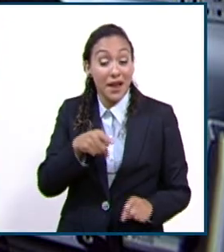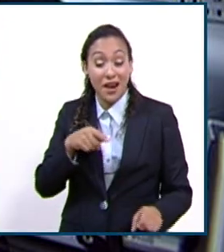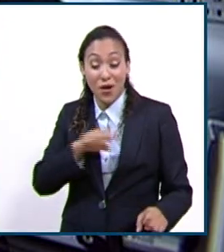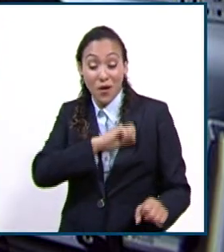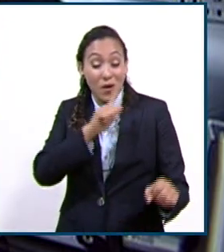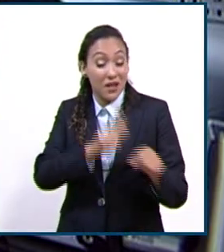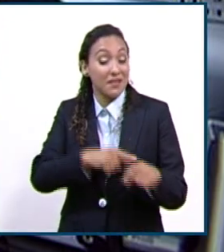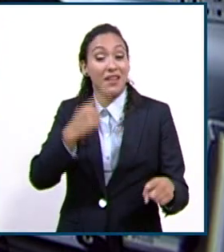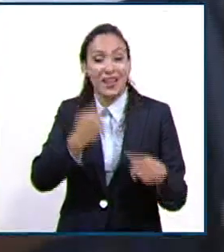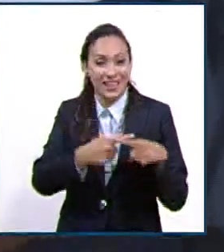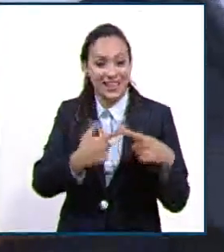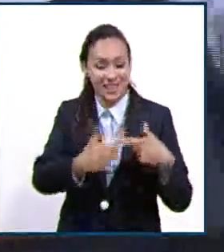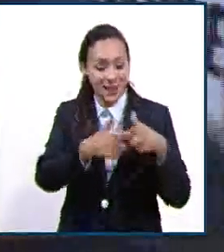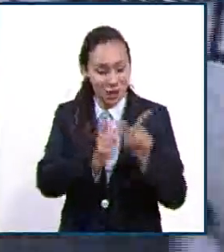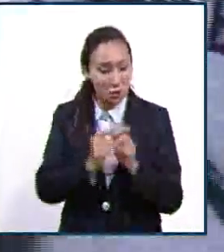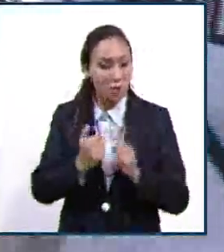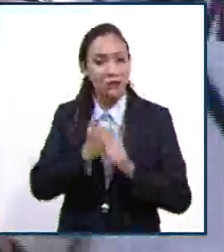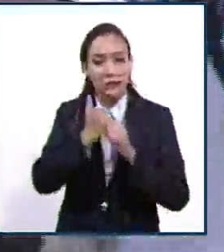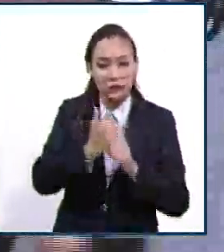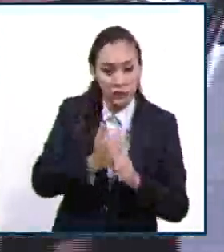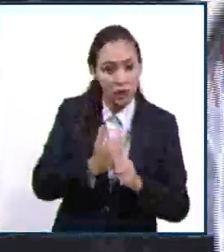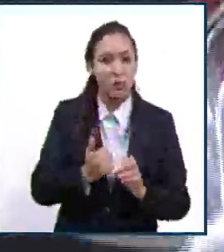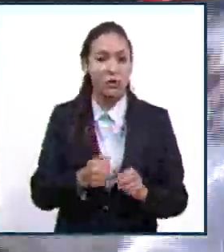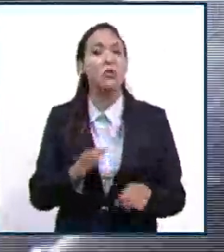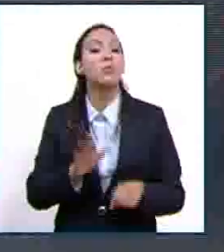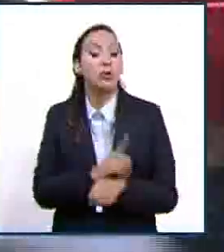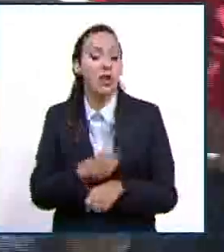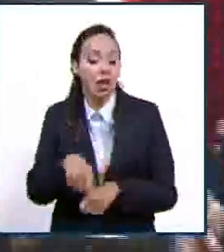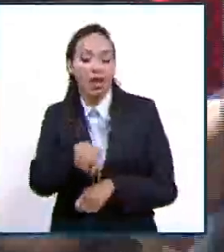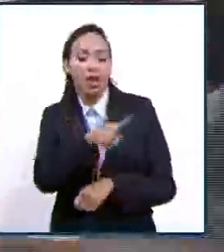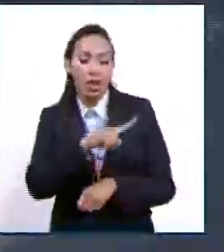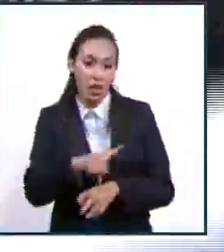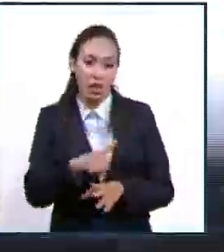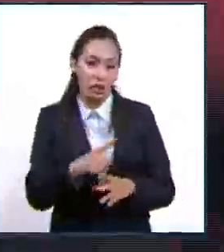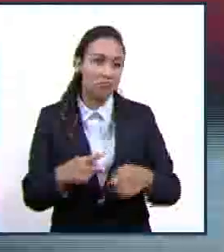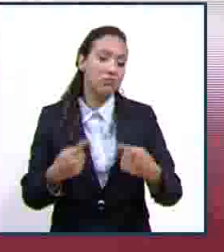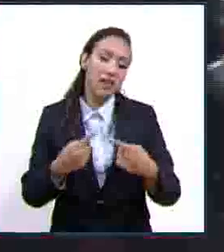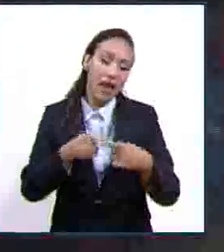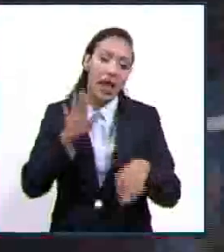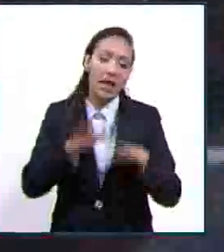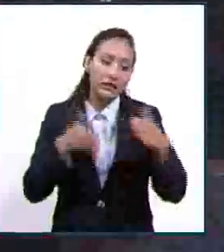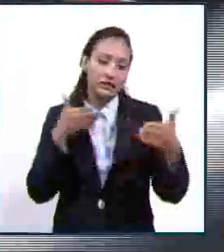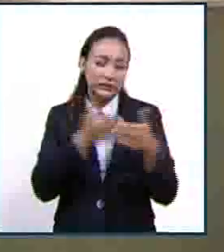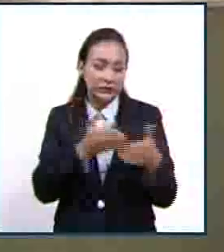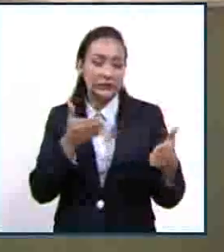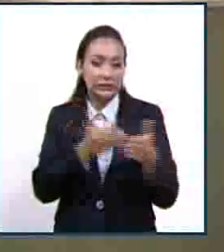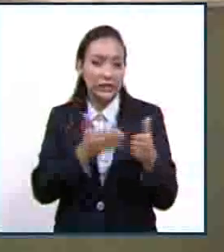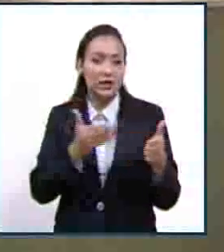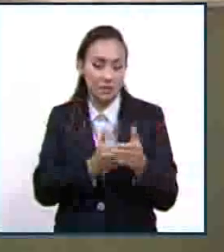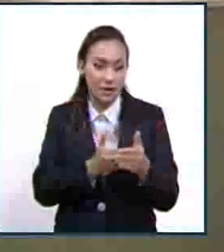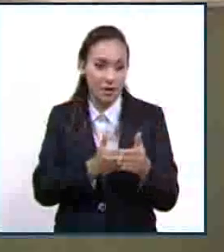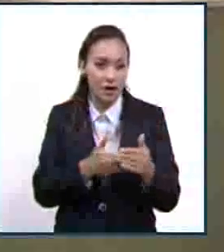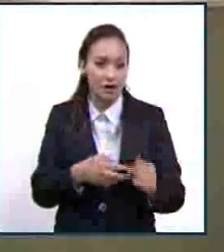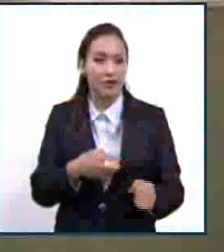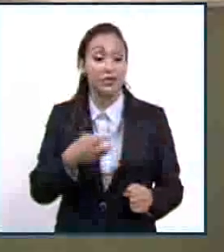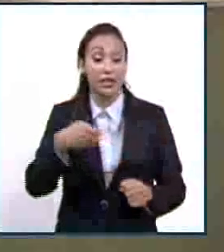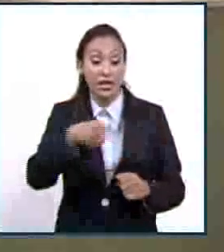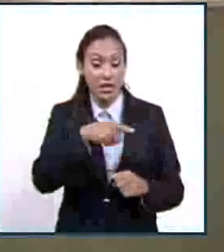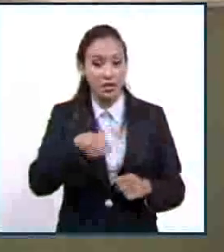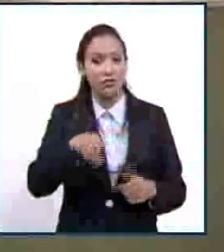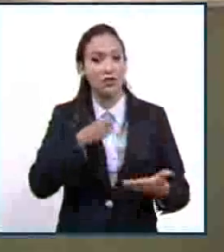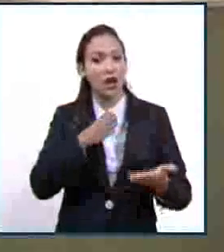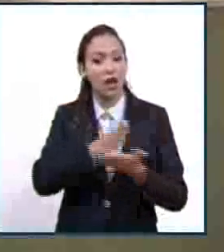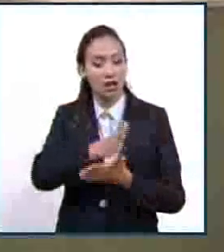pertenecientes a sectores vulnerables que por su misma condición enfrentan diversos obstáculos y dificultades que les impiden el